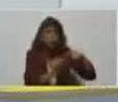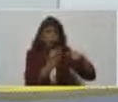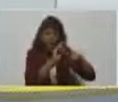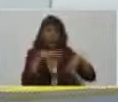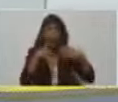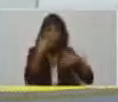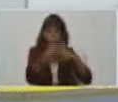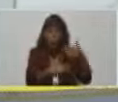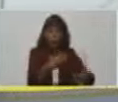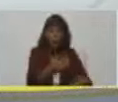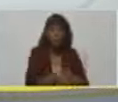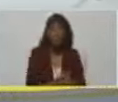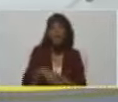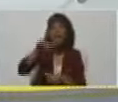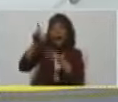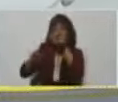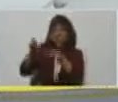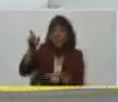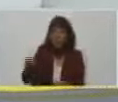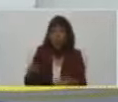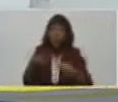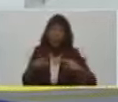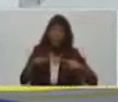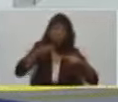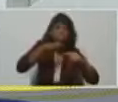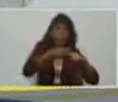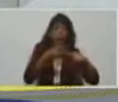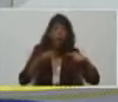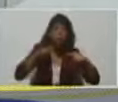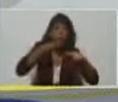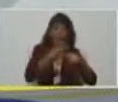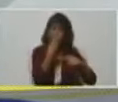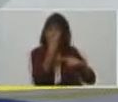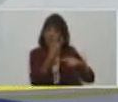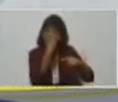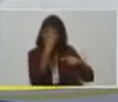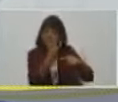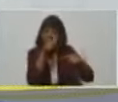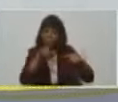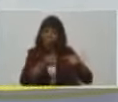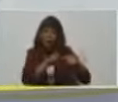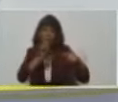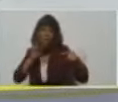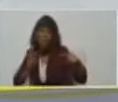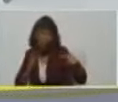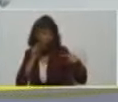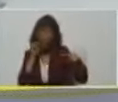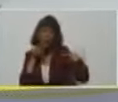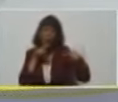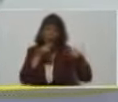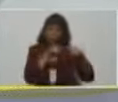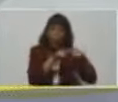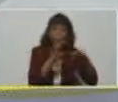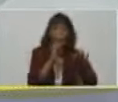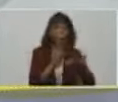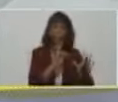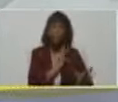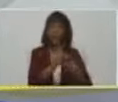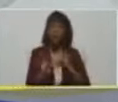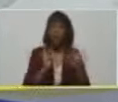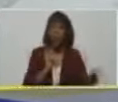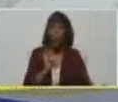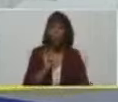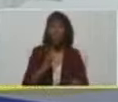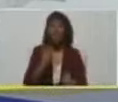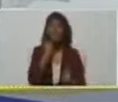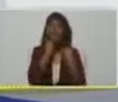que, de hecho, los pacientes van a recibir la visita a sus familiares del área externa. No va a haber contaminación cruzada, así que el